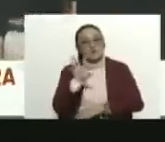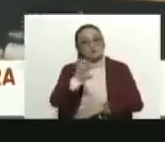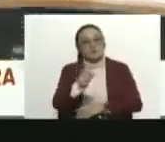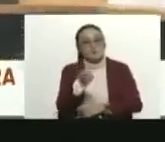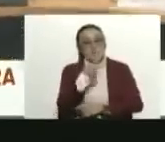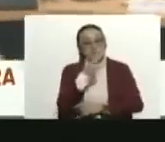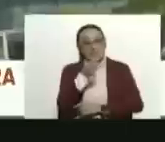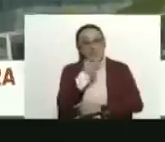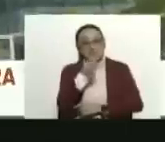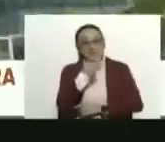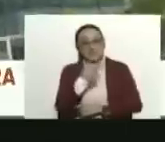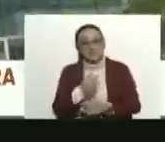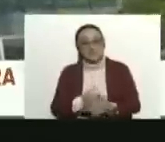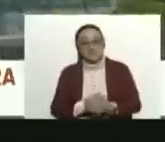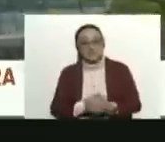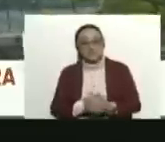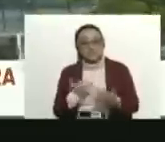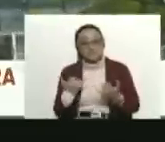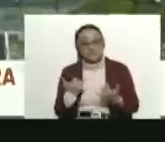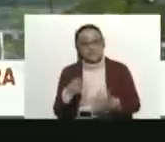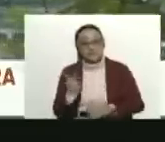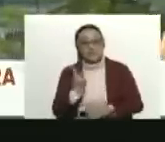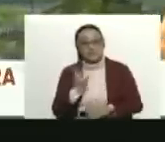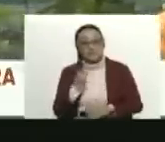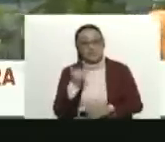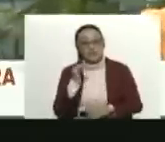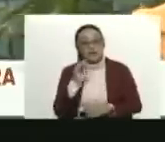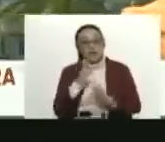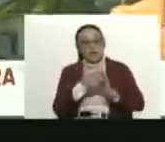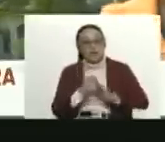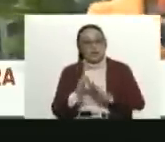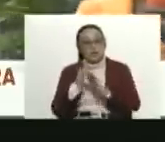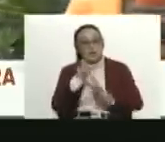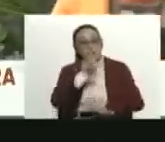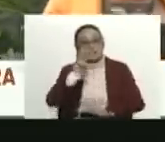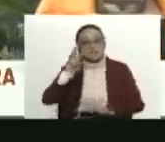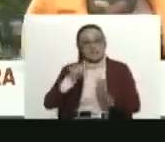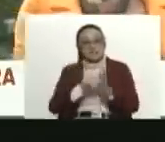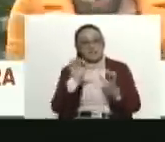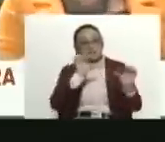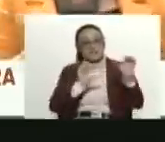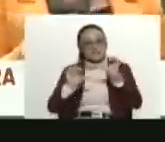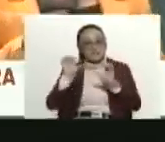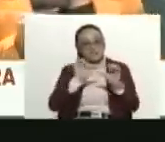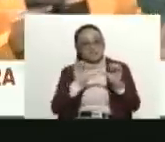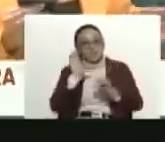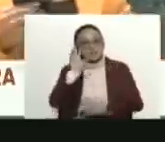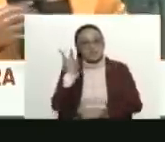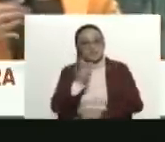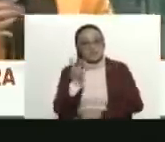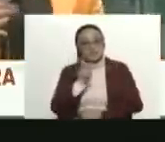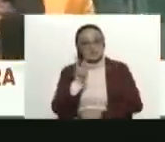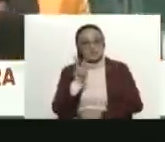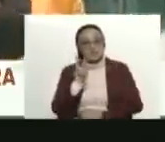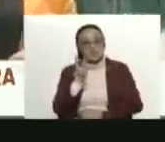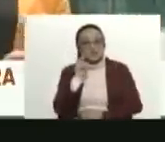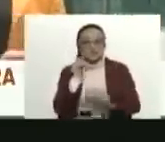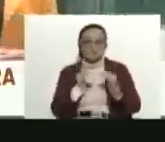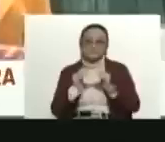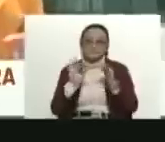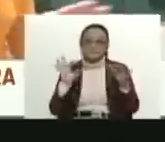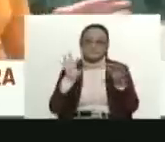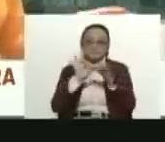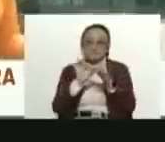de medicamentos. Actualmente Venezuela tiene una comunidad de 23.000 científicos y el Estado venezolano busca establecer las